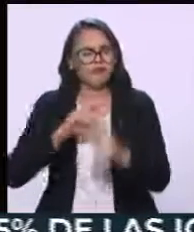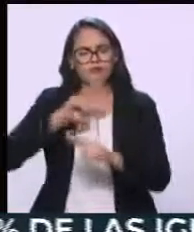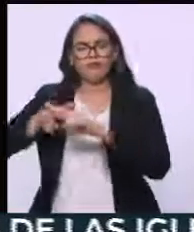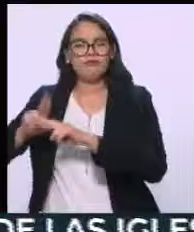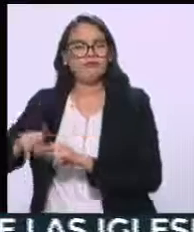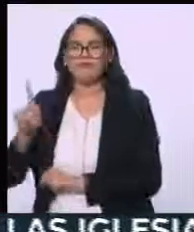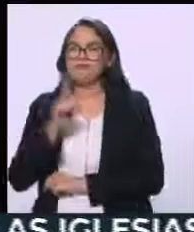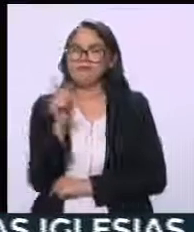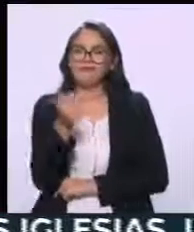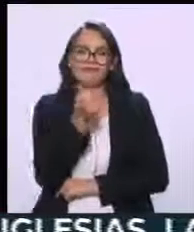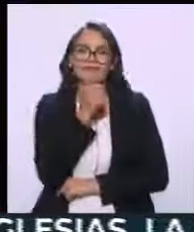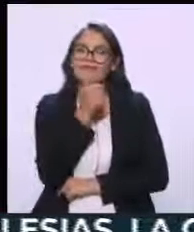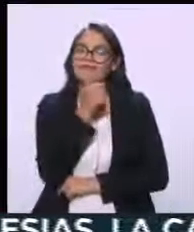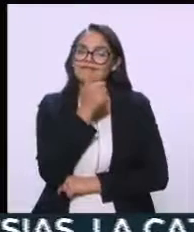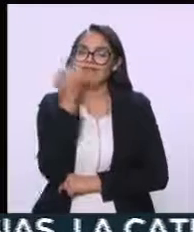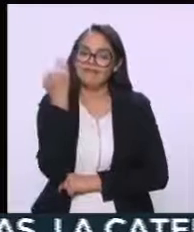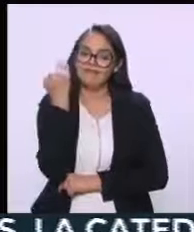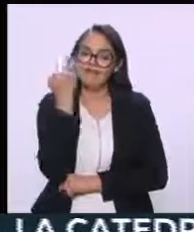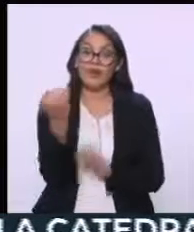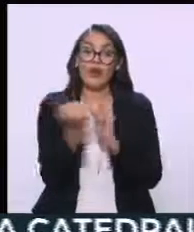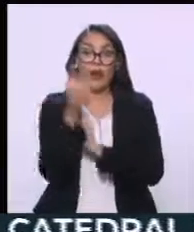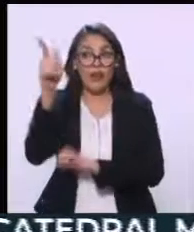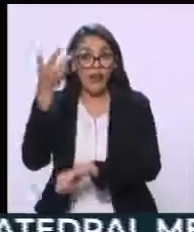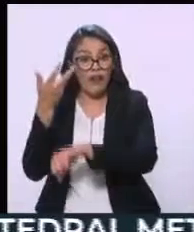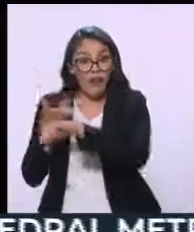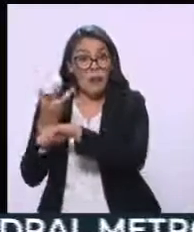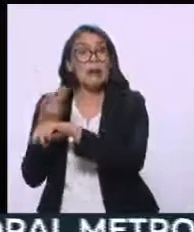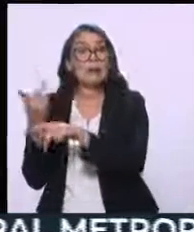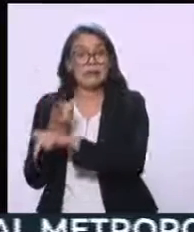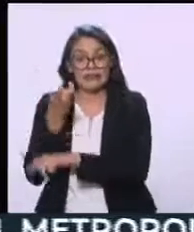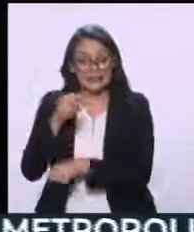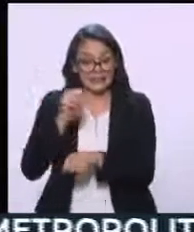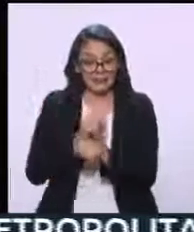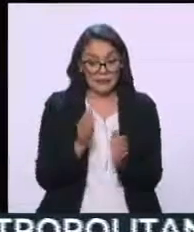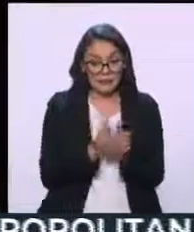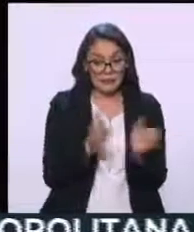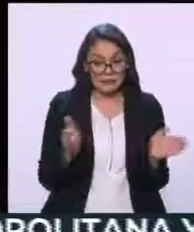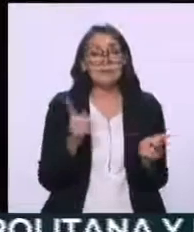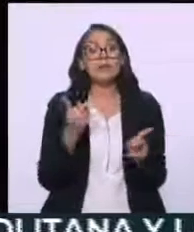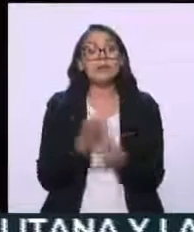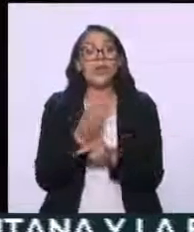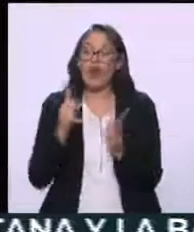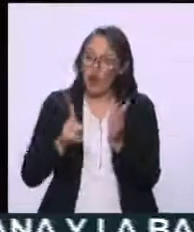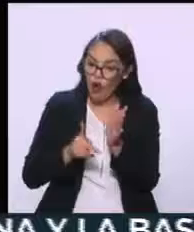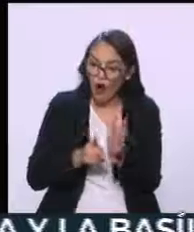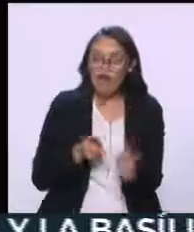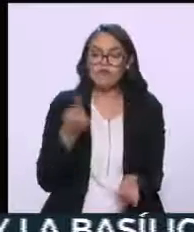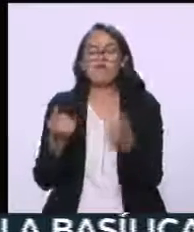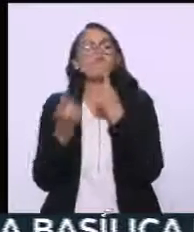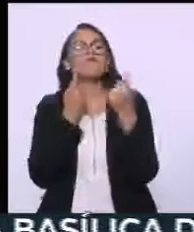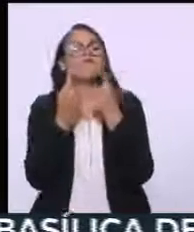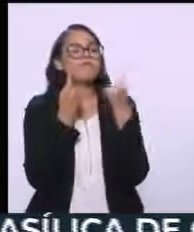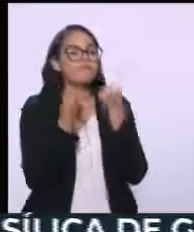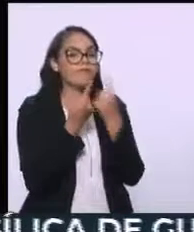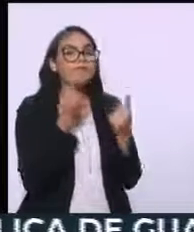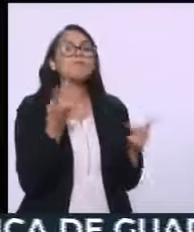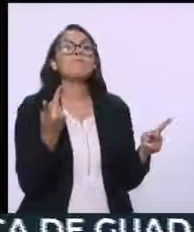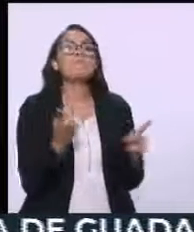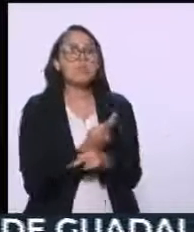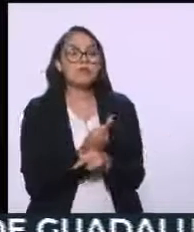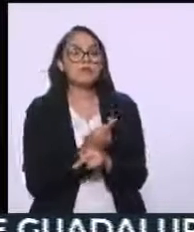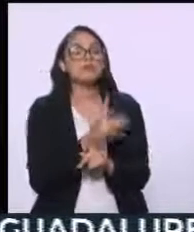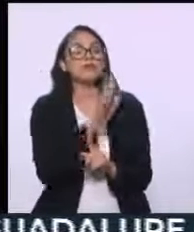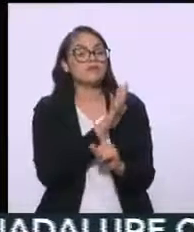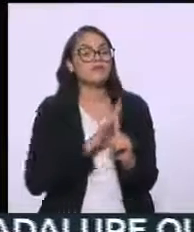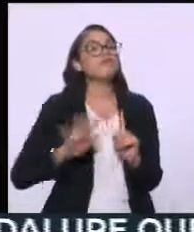que se esperaba, y tan es así que en Estados Unidos esta misma semana se va a discutir nuevamente una ronda de estímulo